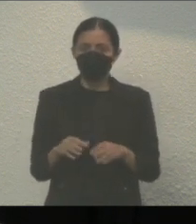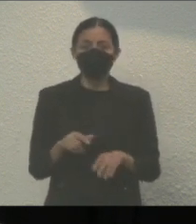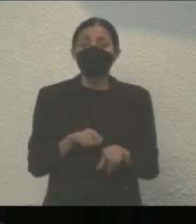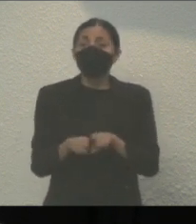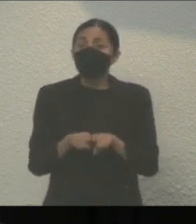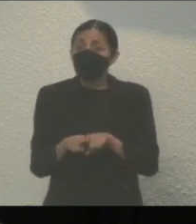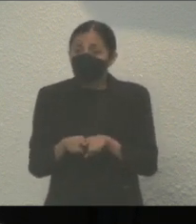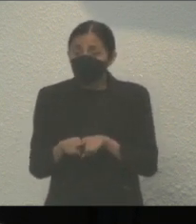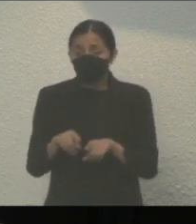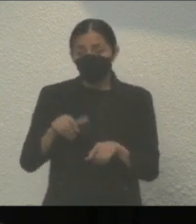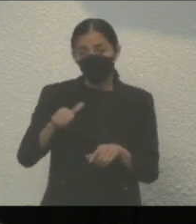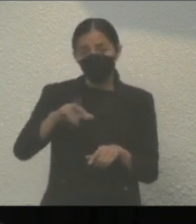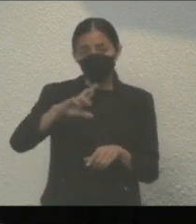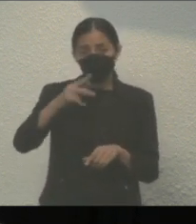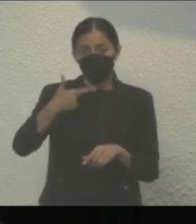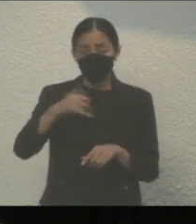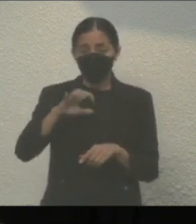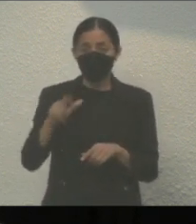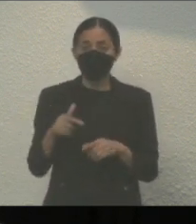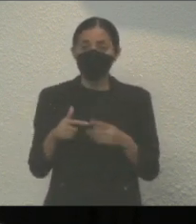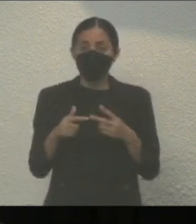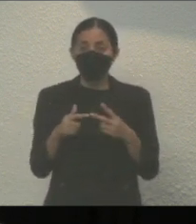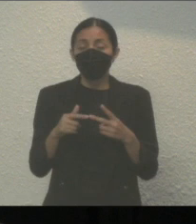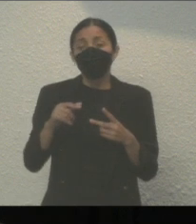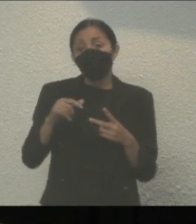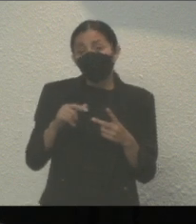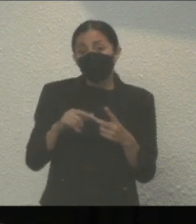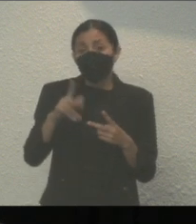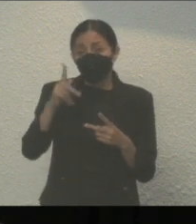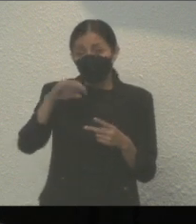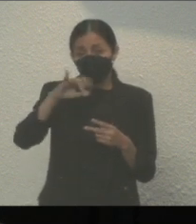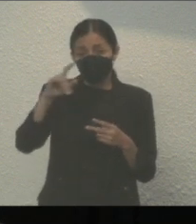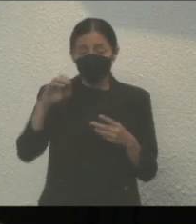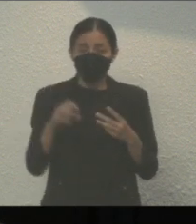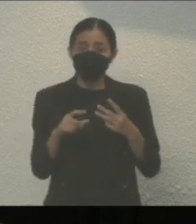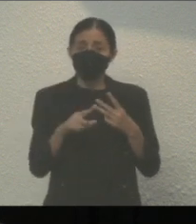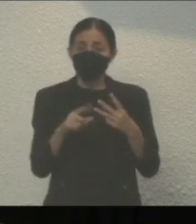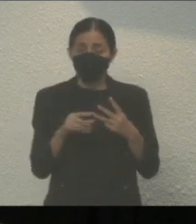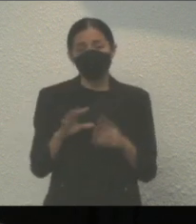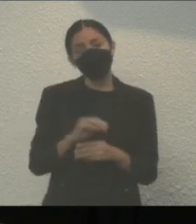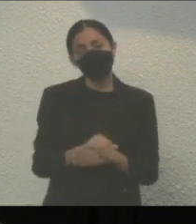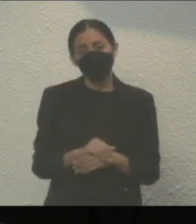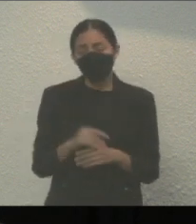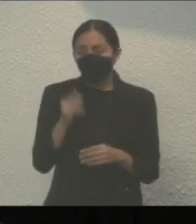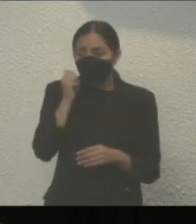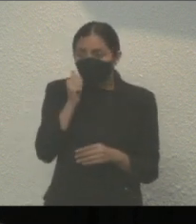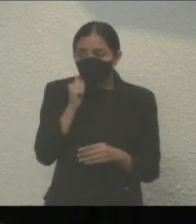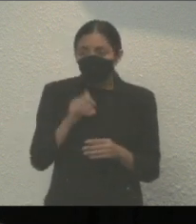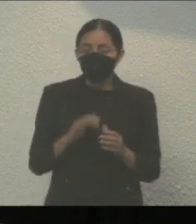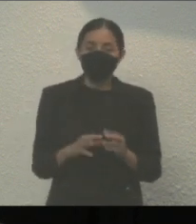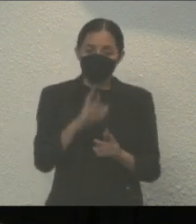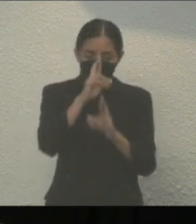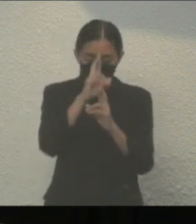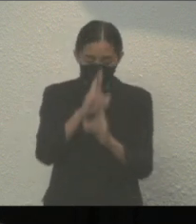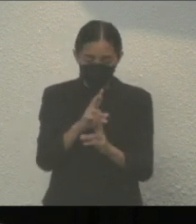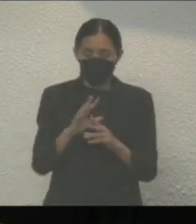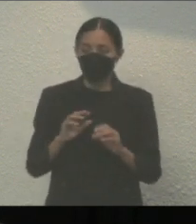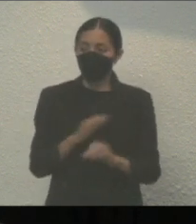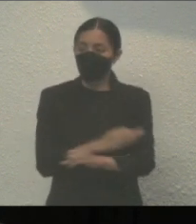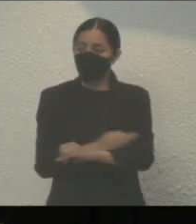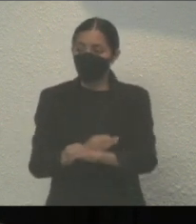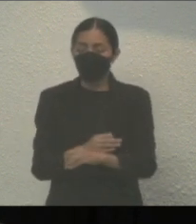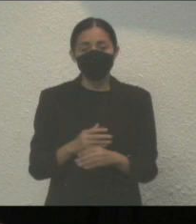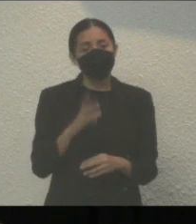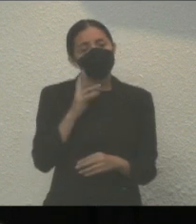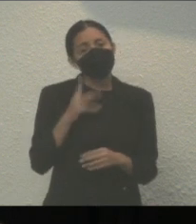hermanos, Argelia, Patricia y Sergio Ursúa, por siempre fomentar ante mí el respeto en la familia y ser